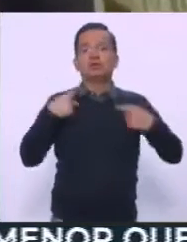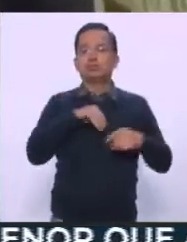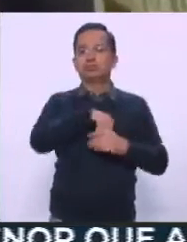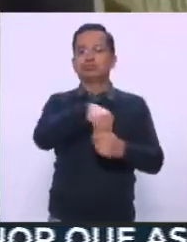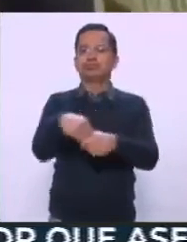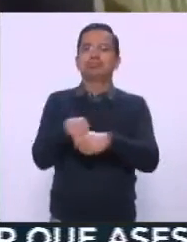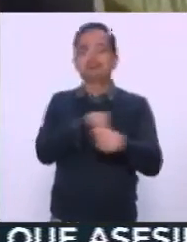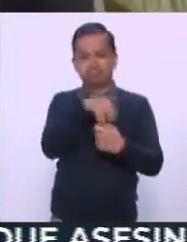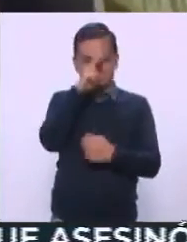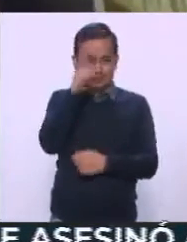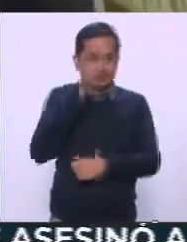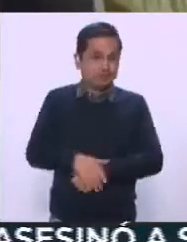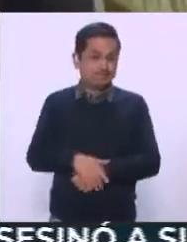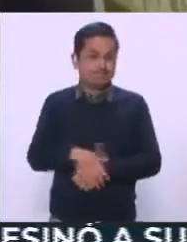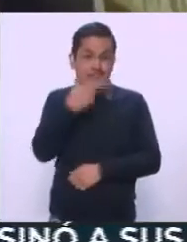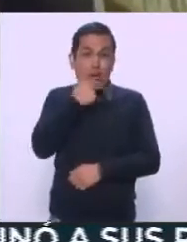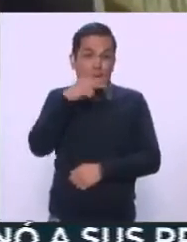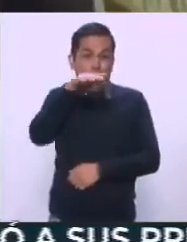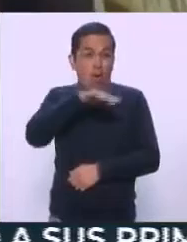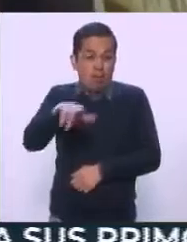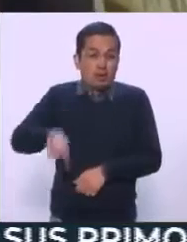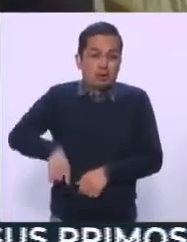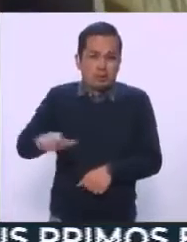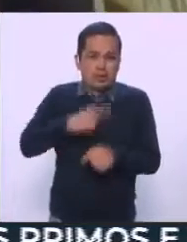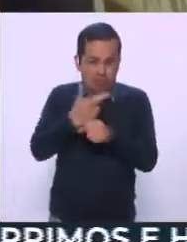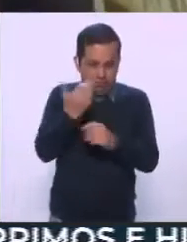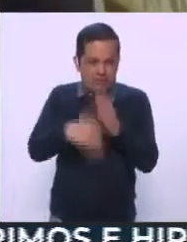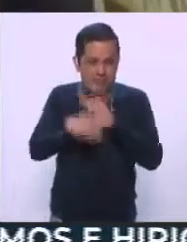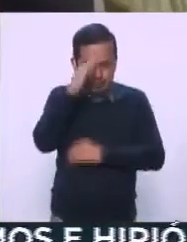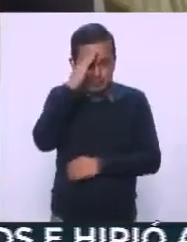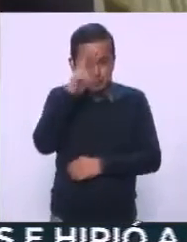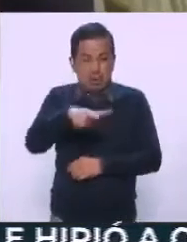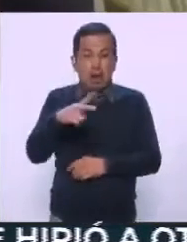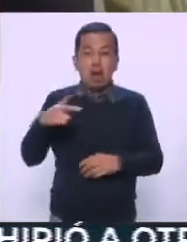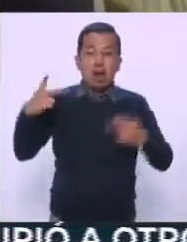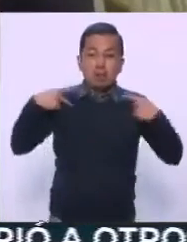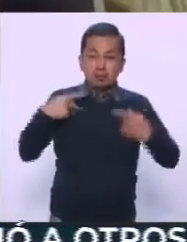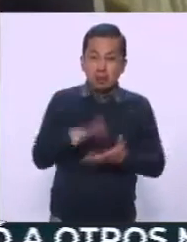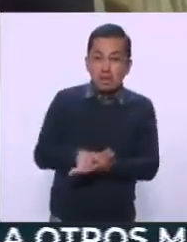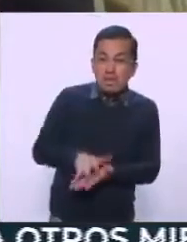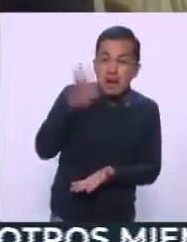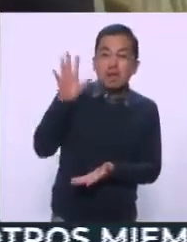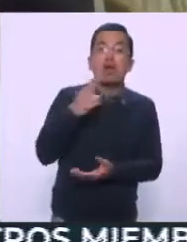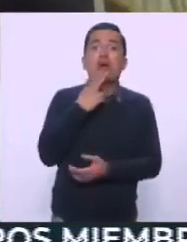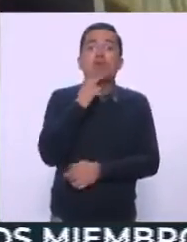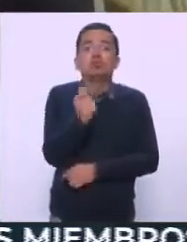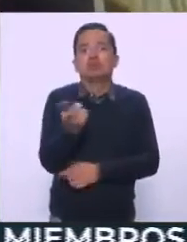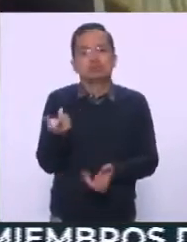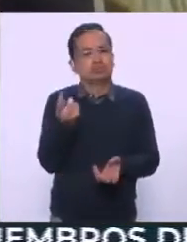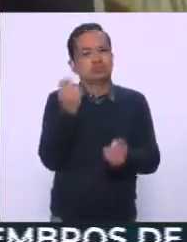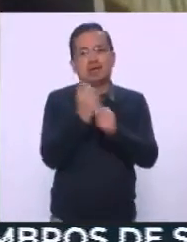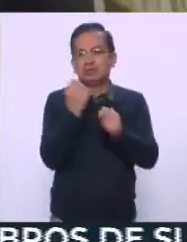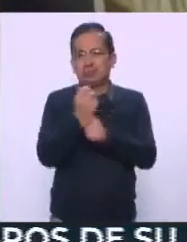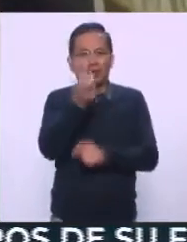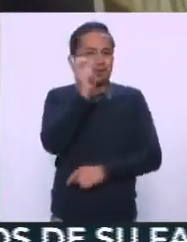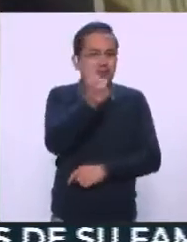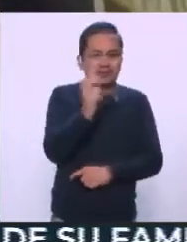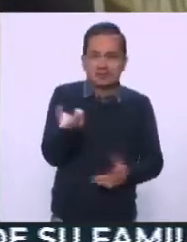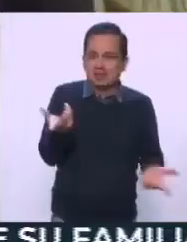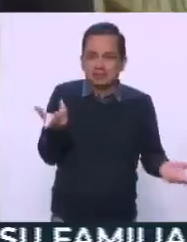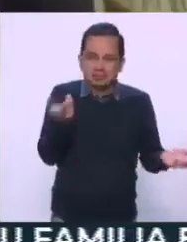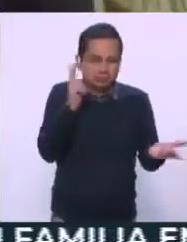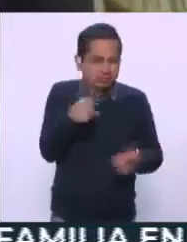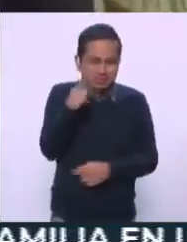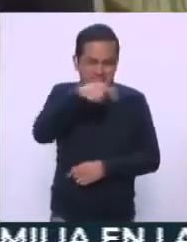el gobernador, pero la mayoría de la gente se mueve en transporte público, la mayoría de la gente no tiene coche ni el dinero para andar pagando taxis